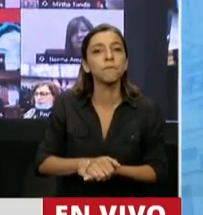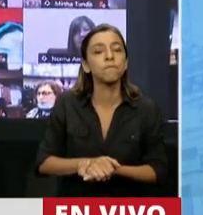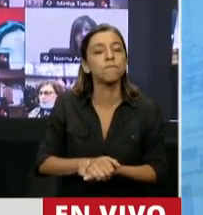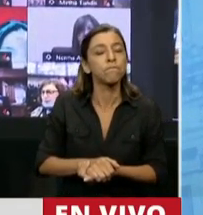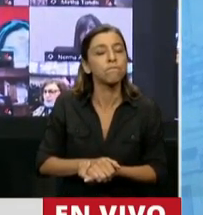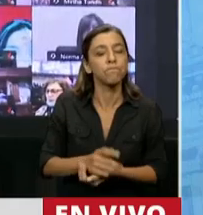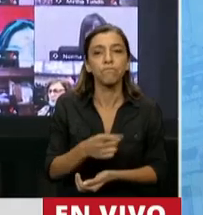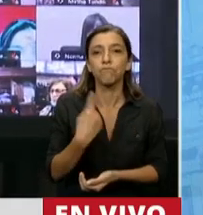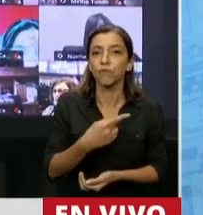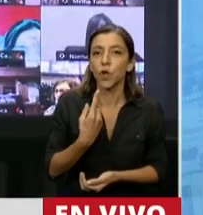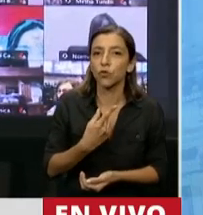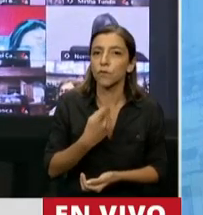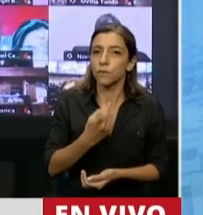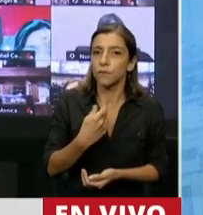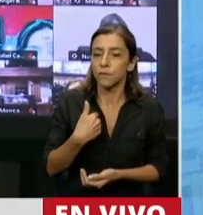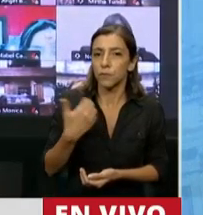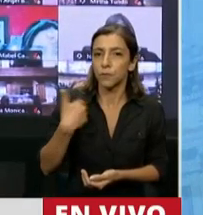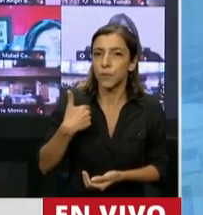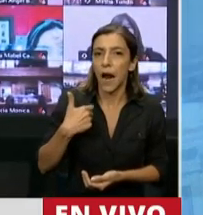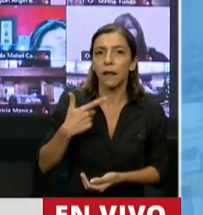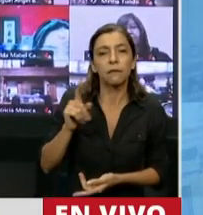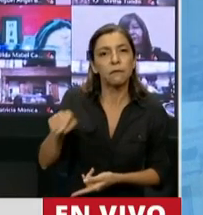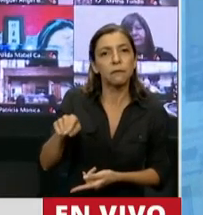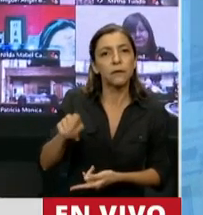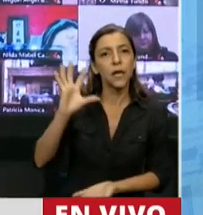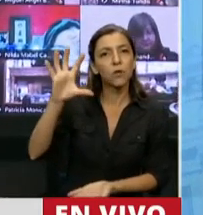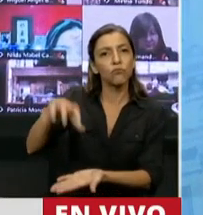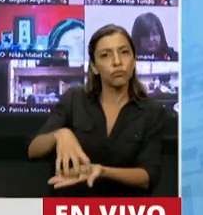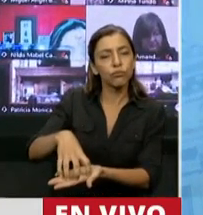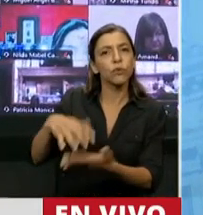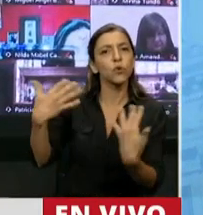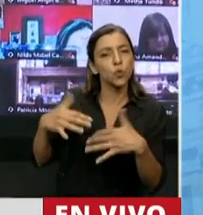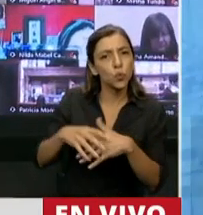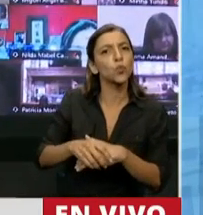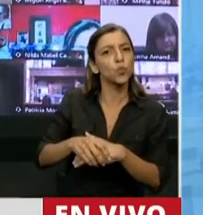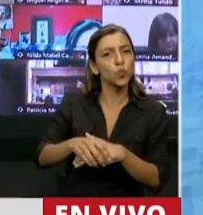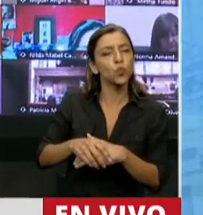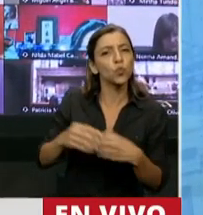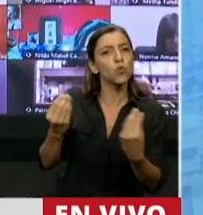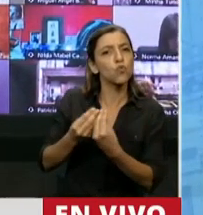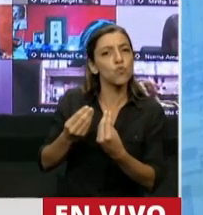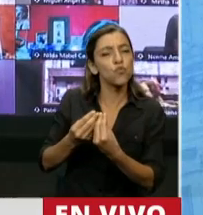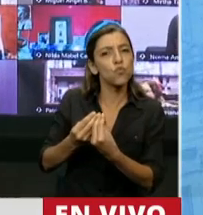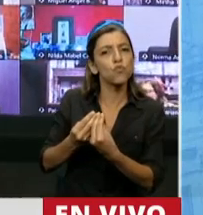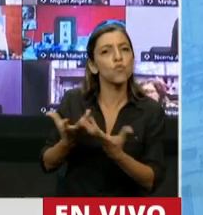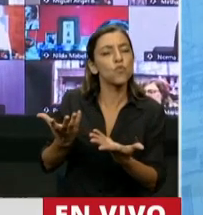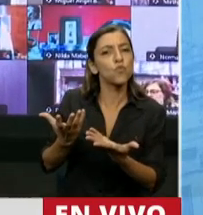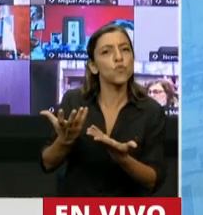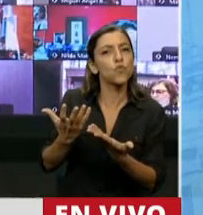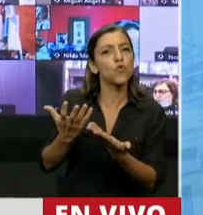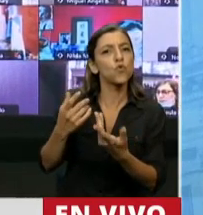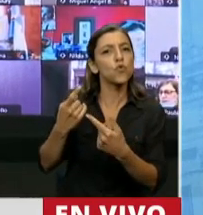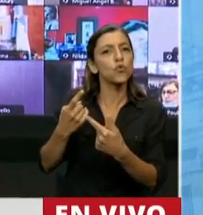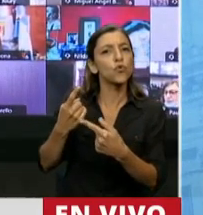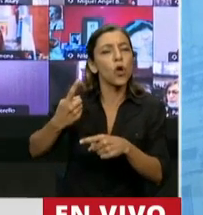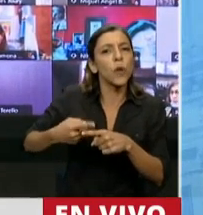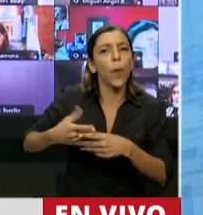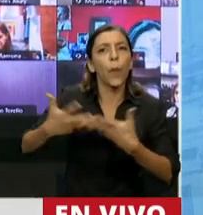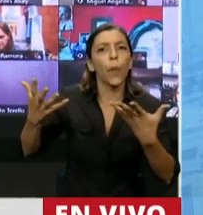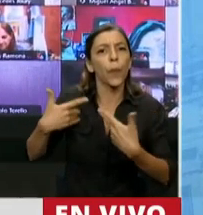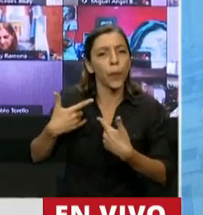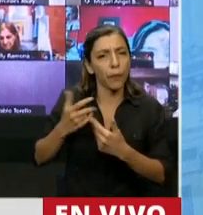ser en la Argentina un lugar de convocatoria de todos los hechos, no solamente